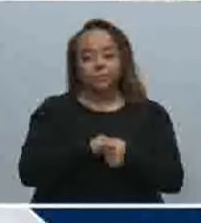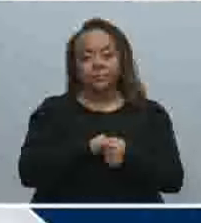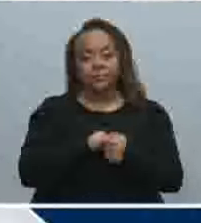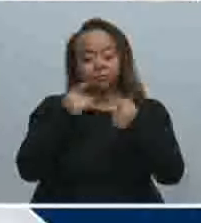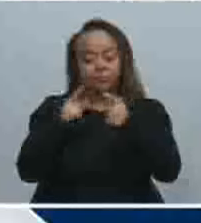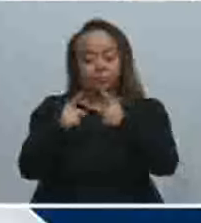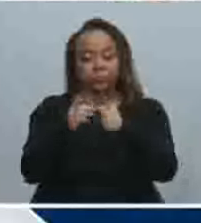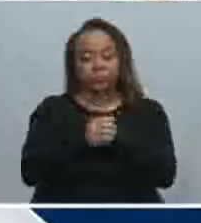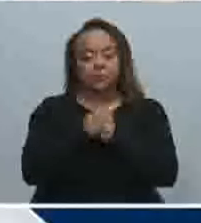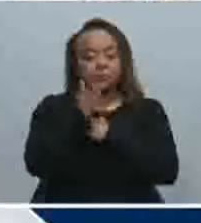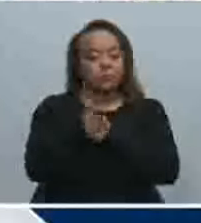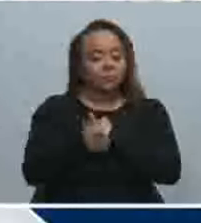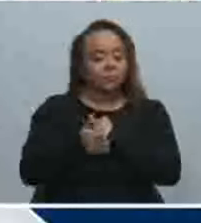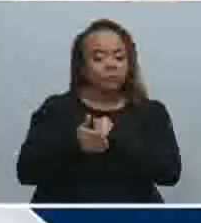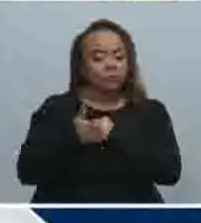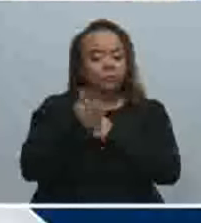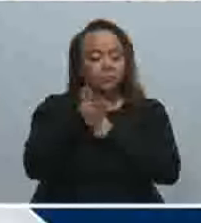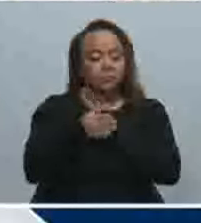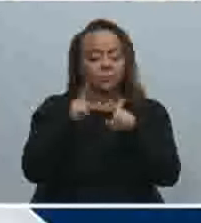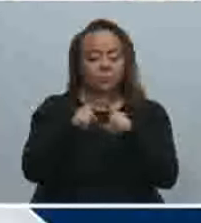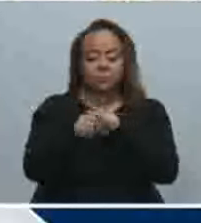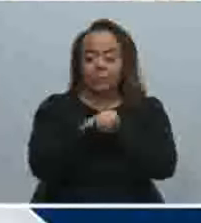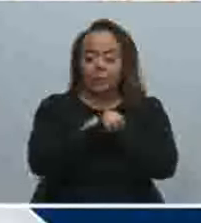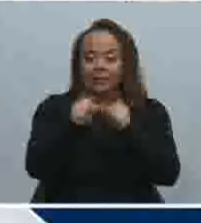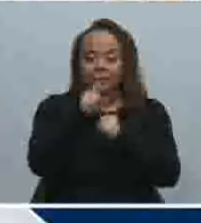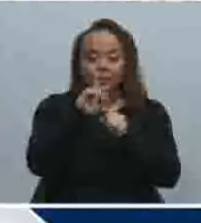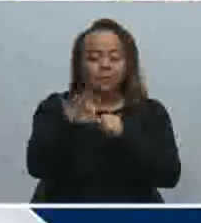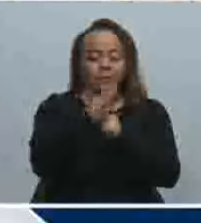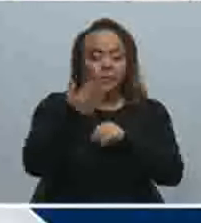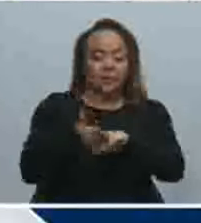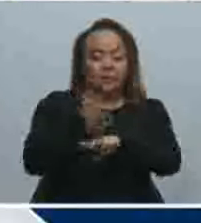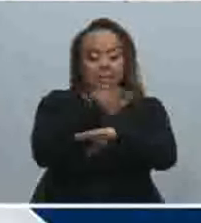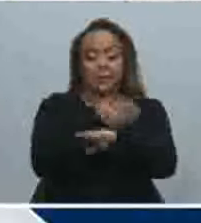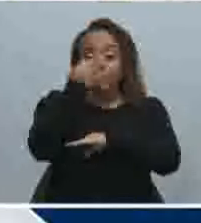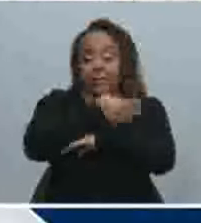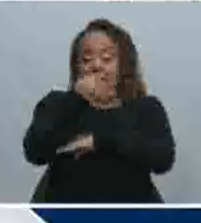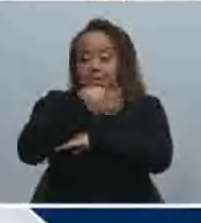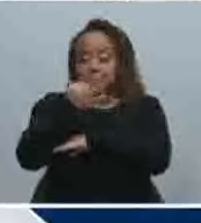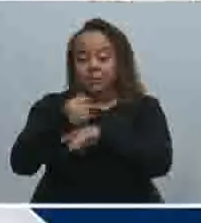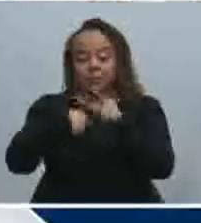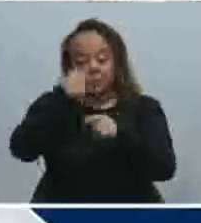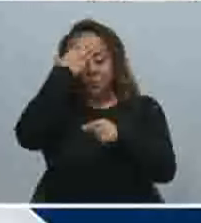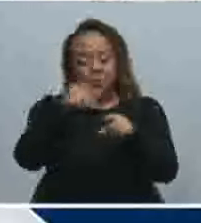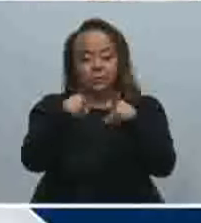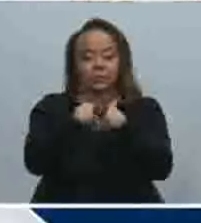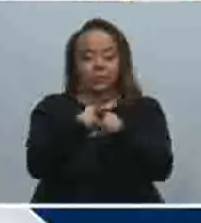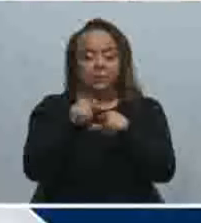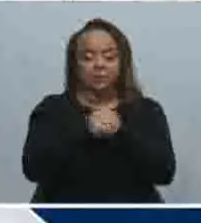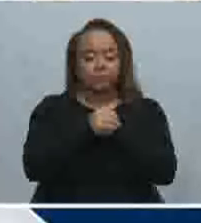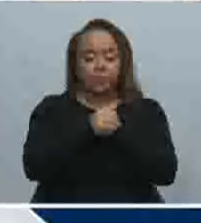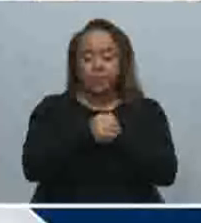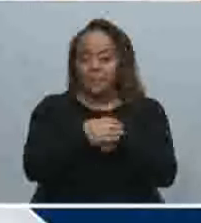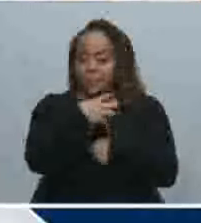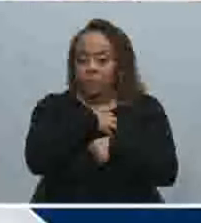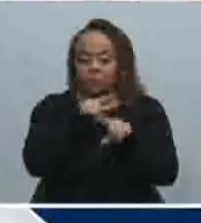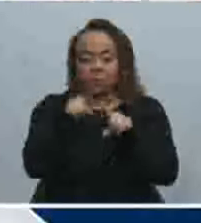dando lenta pero frenéticamente de alguna manera que es avanzar en la jornada tras jornada creo que también el cálculo va a ir de la mano con lo propio